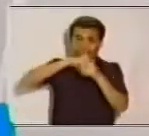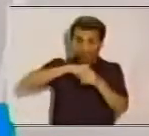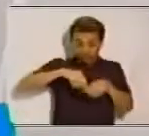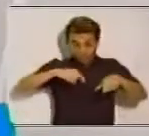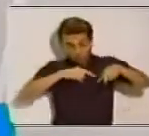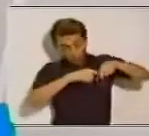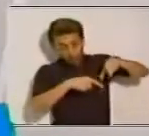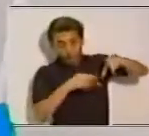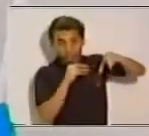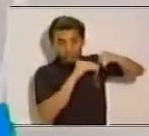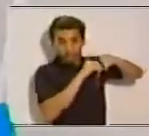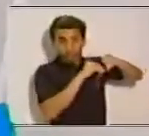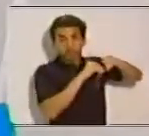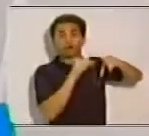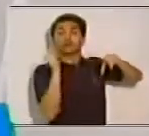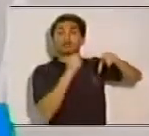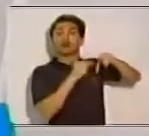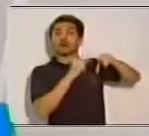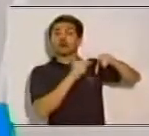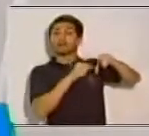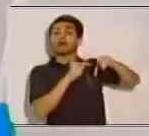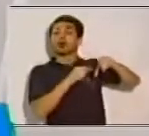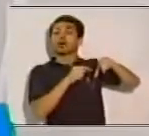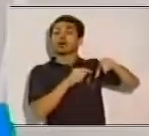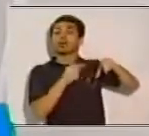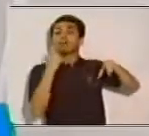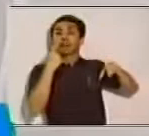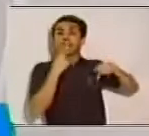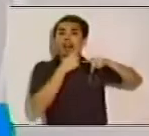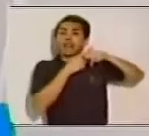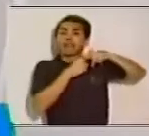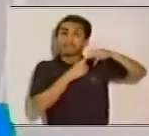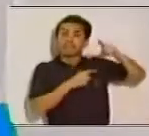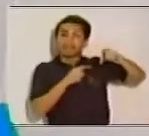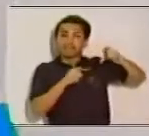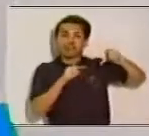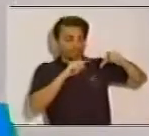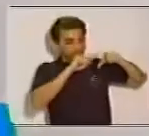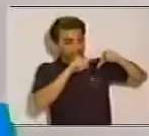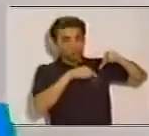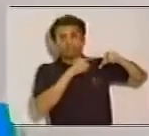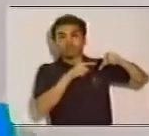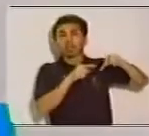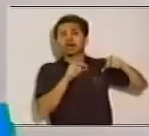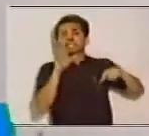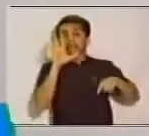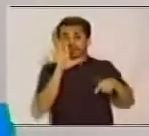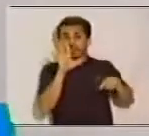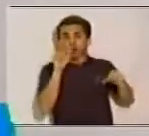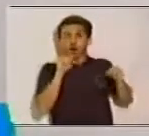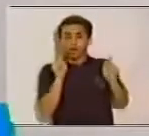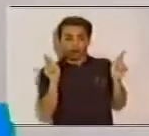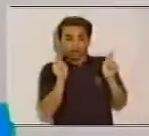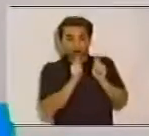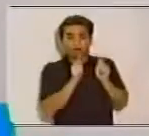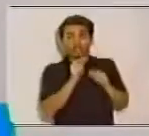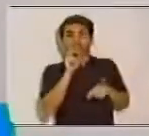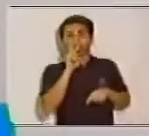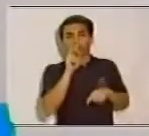espacio voy a localizar la mitad de esa distancia. Como eran 5,